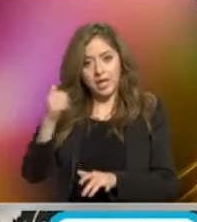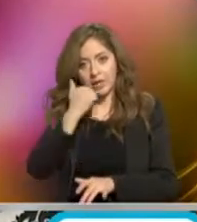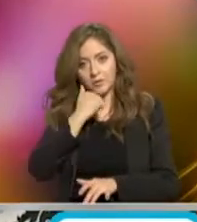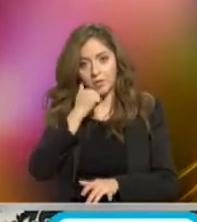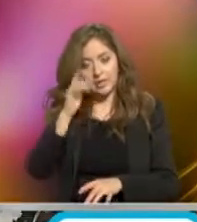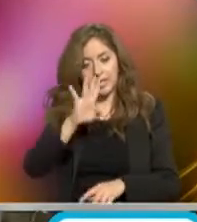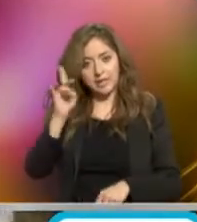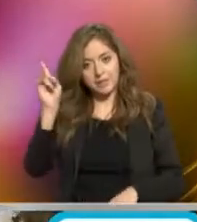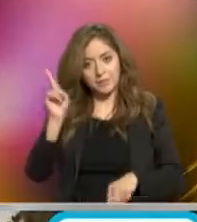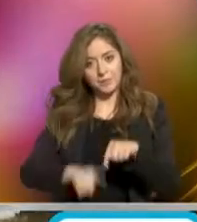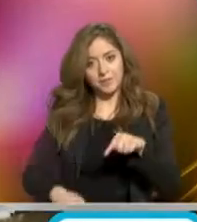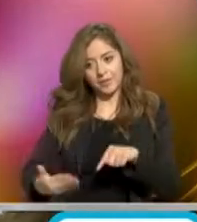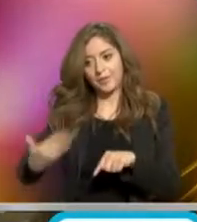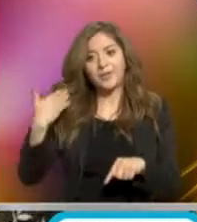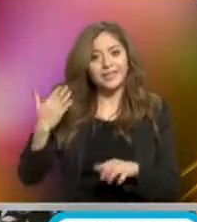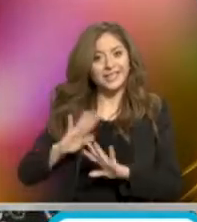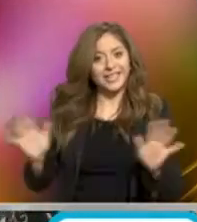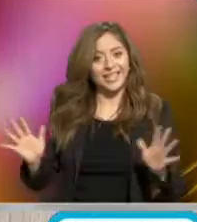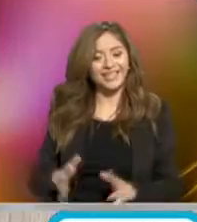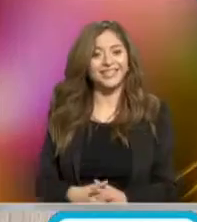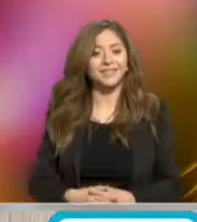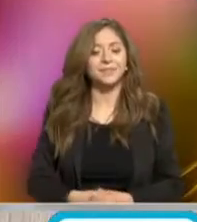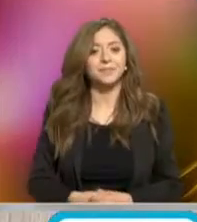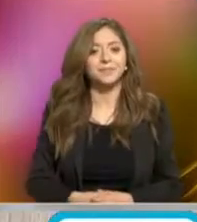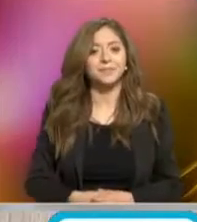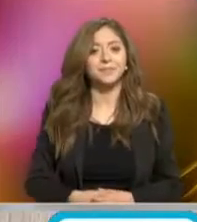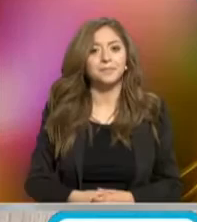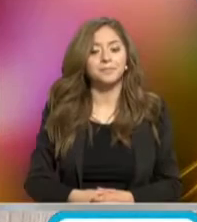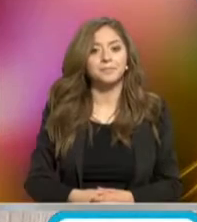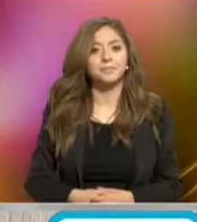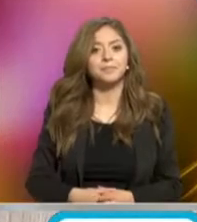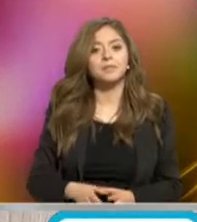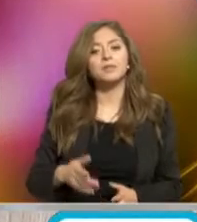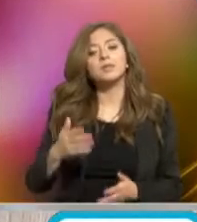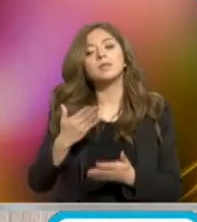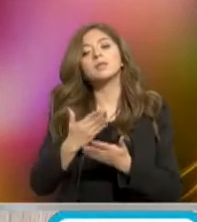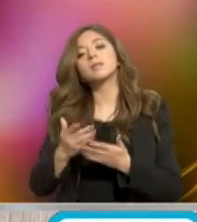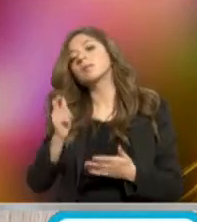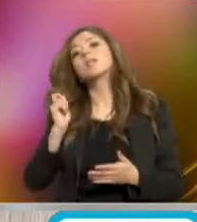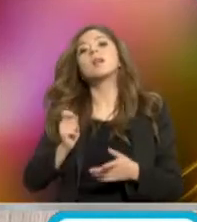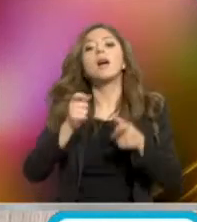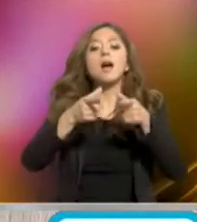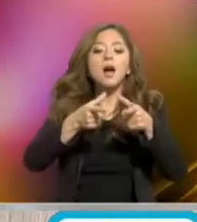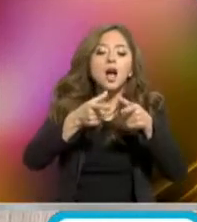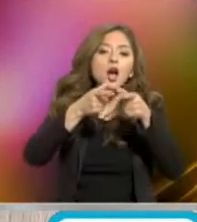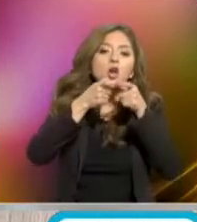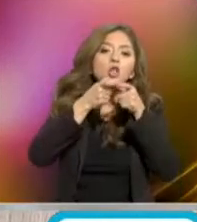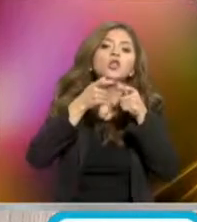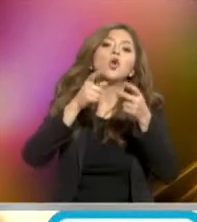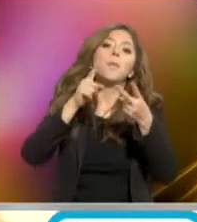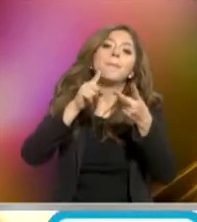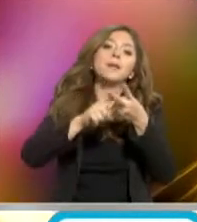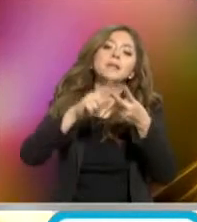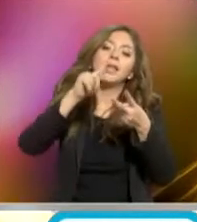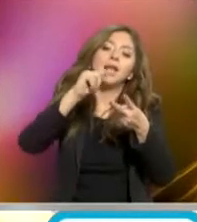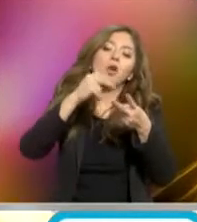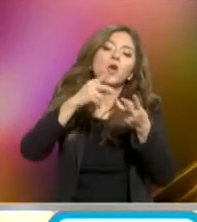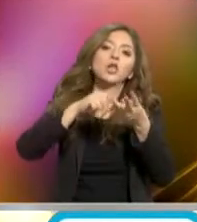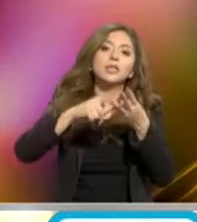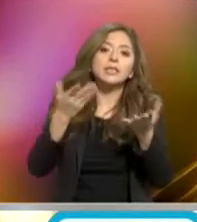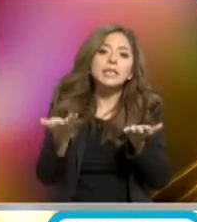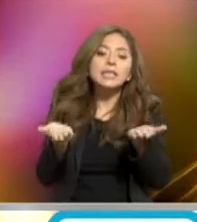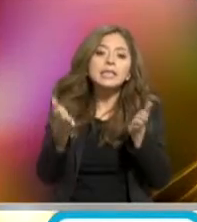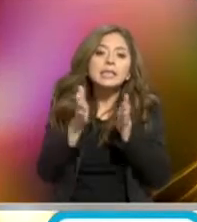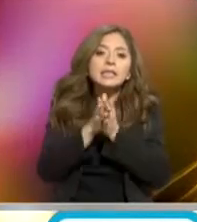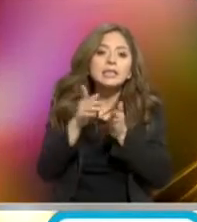blanca la eliminé de mi vida hace tiempo. Y finalmente, ¿a quién no le gustan nuestros ricos antojitos, tlacoyos, sopes, Ay. quesadillas? Qué rico. Y para